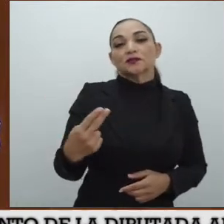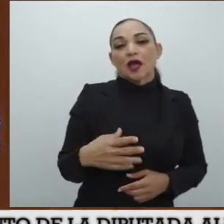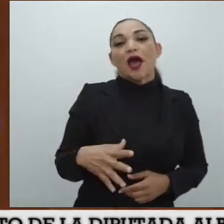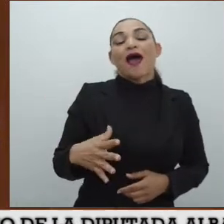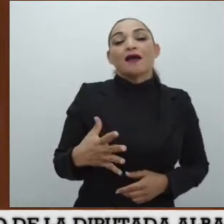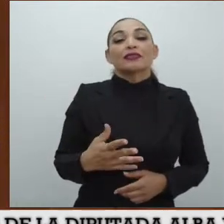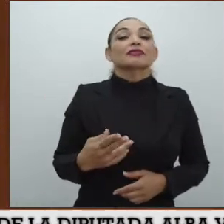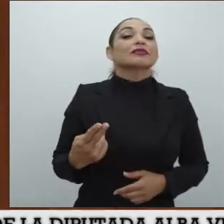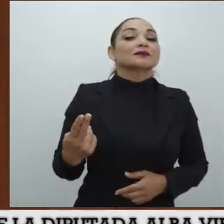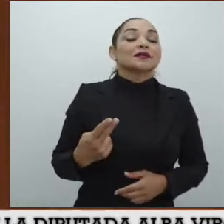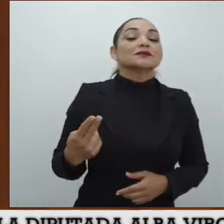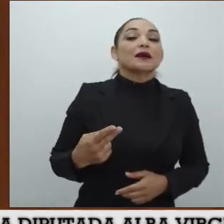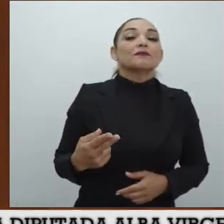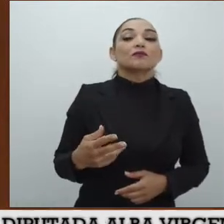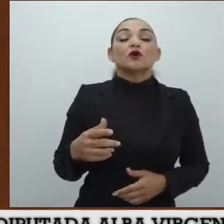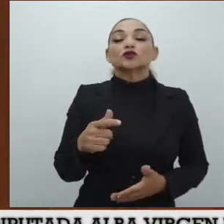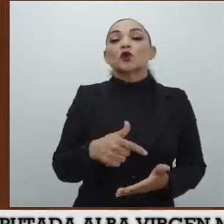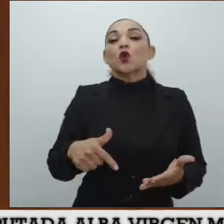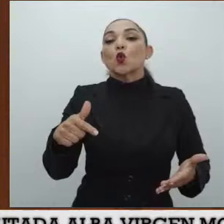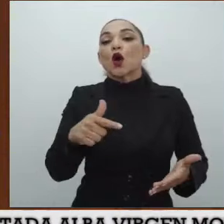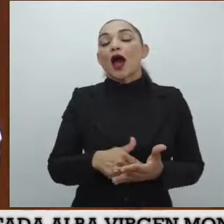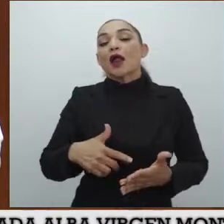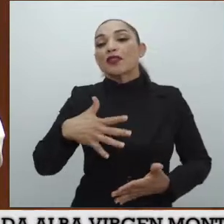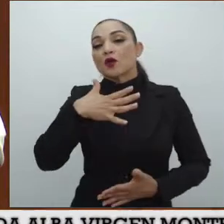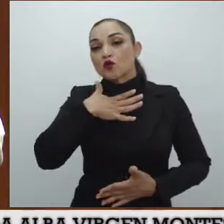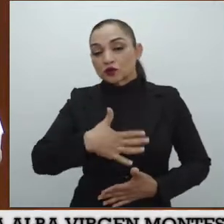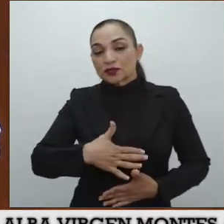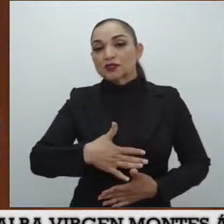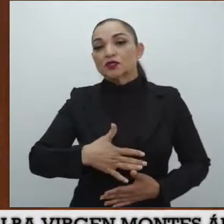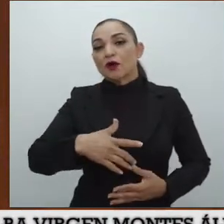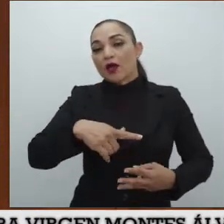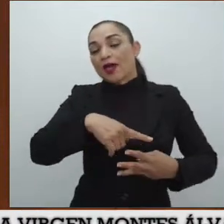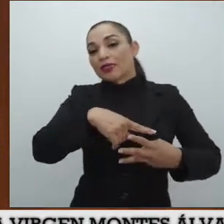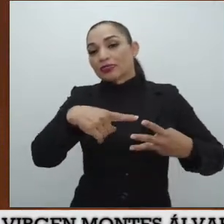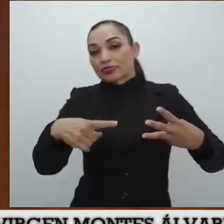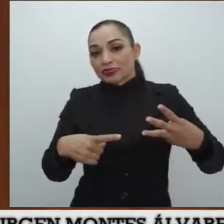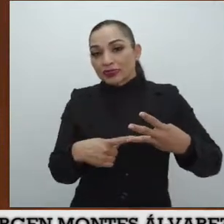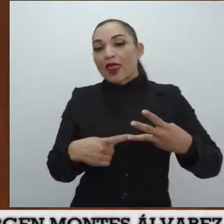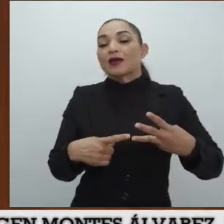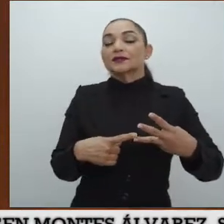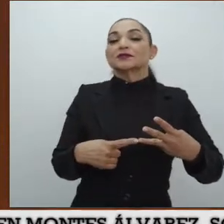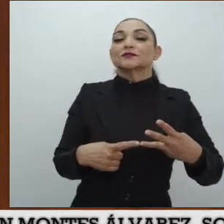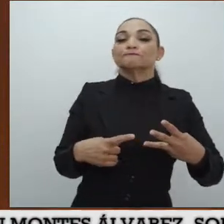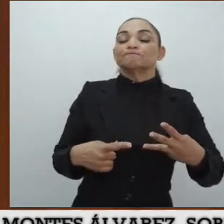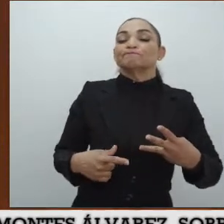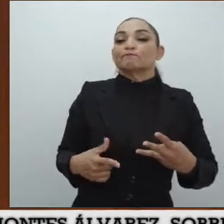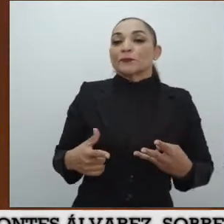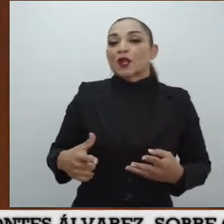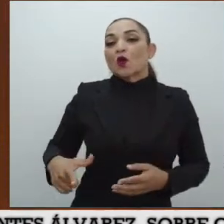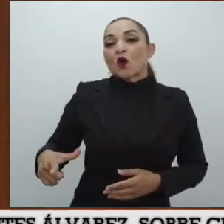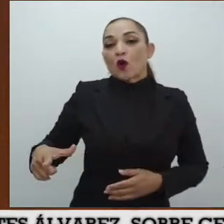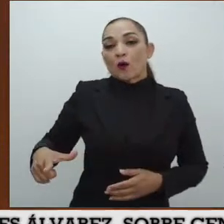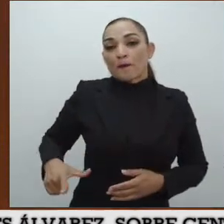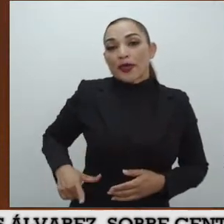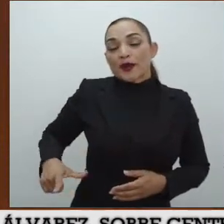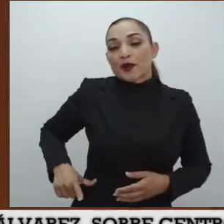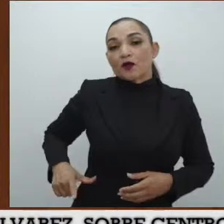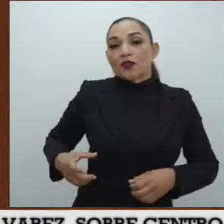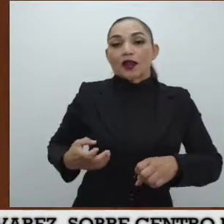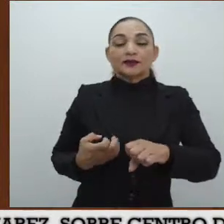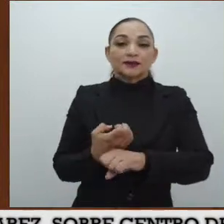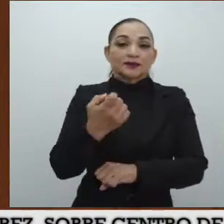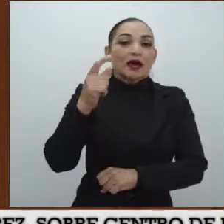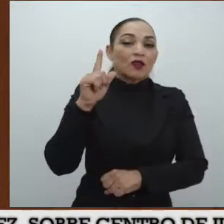de justicia tiene el consenso de los tres poderes del Estado y la sociedad sinaloense, por lo que los invito a